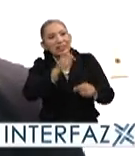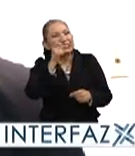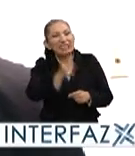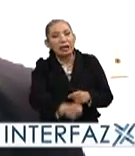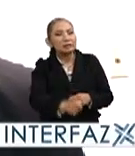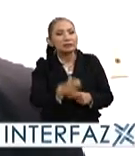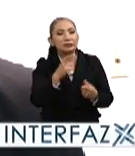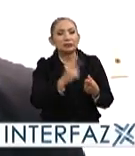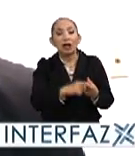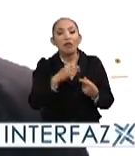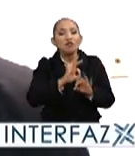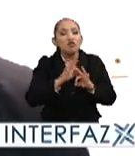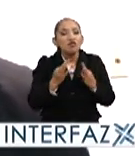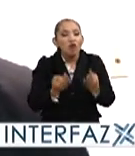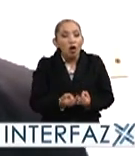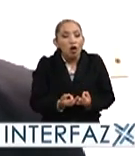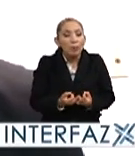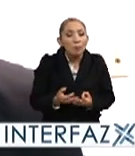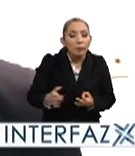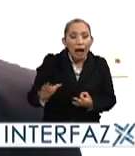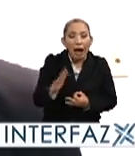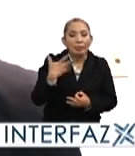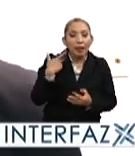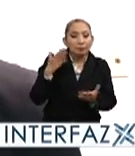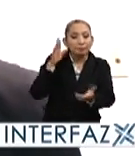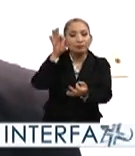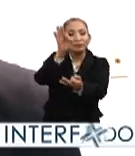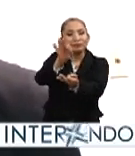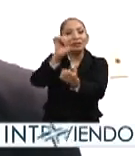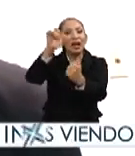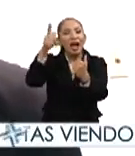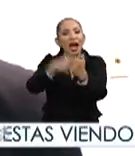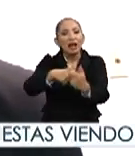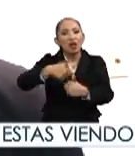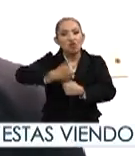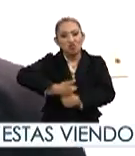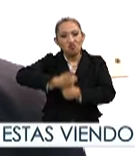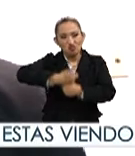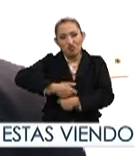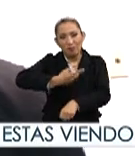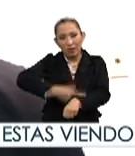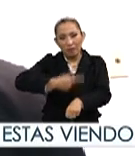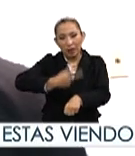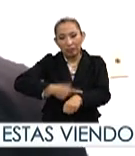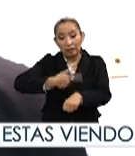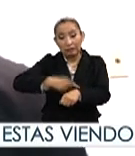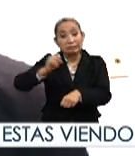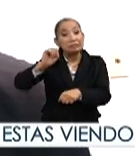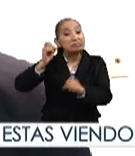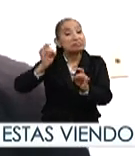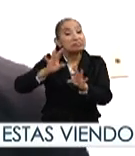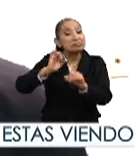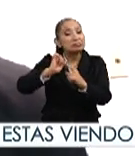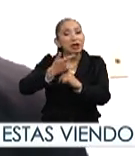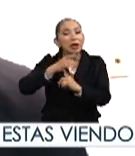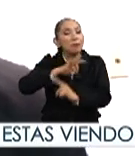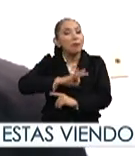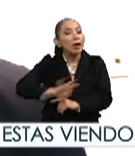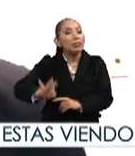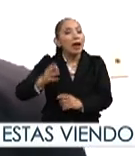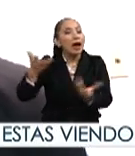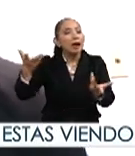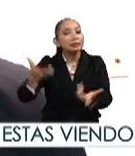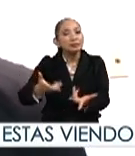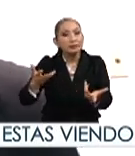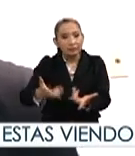ver con la forma en la que enfrentan algún tipo de padecimiento y ante esa situación que pueden llegar